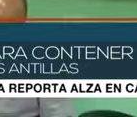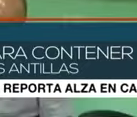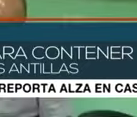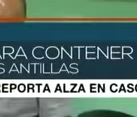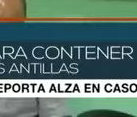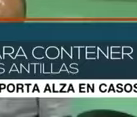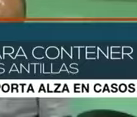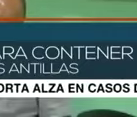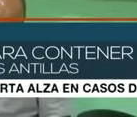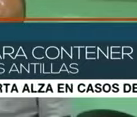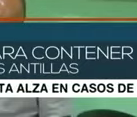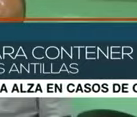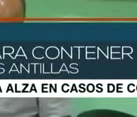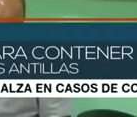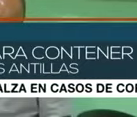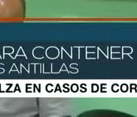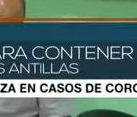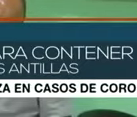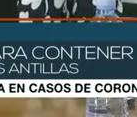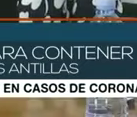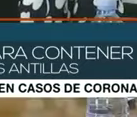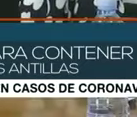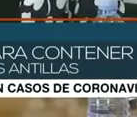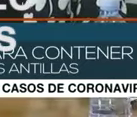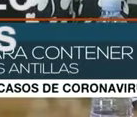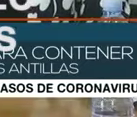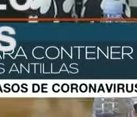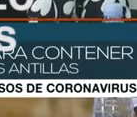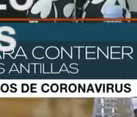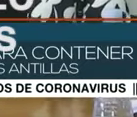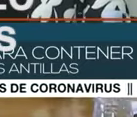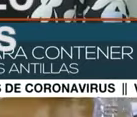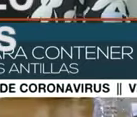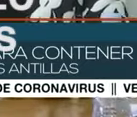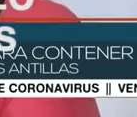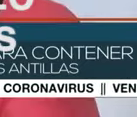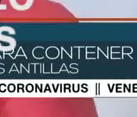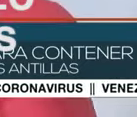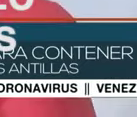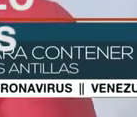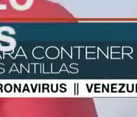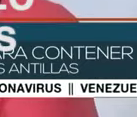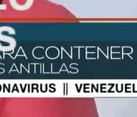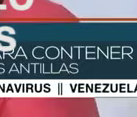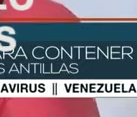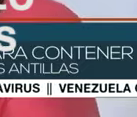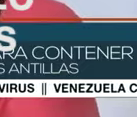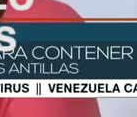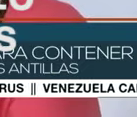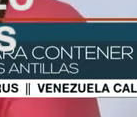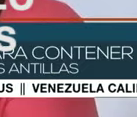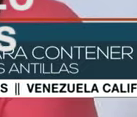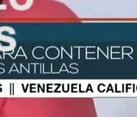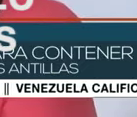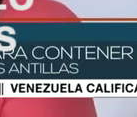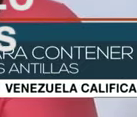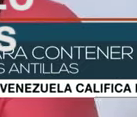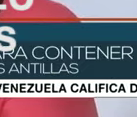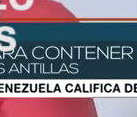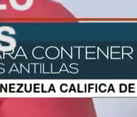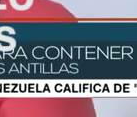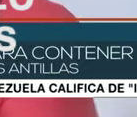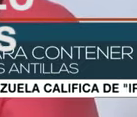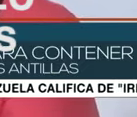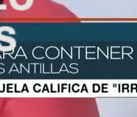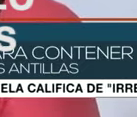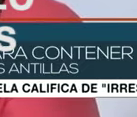La estrategia incluye áreas de aislamiento acondicionadas en todas las instalaciones turísticas nacionales con atenciones médicas.